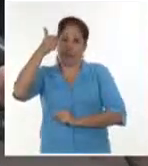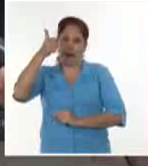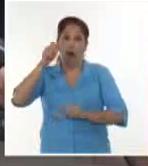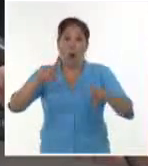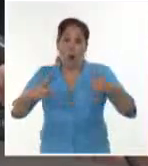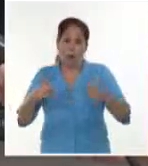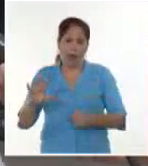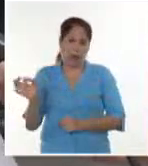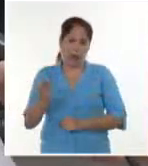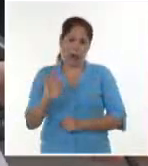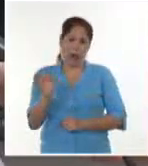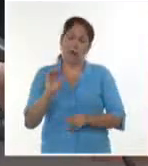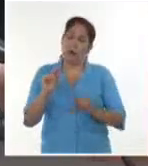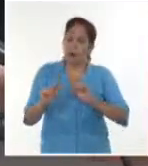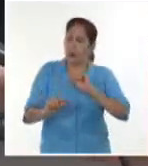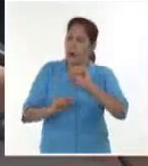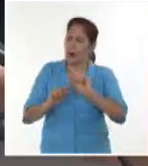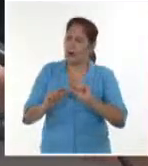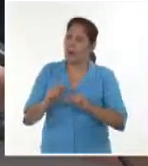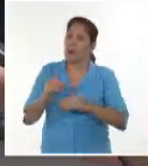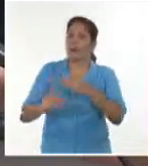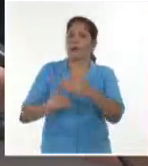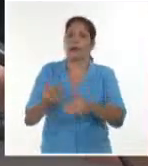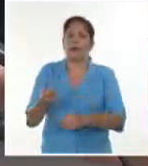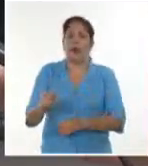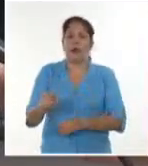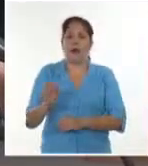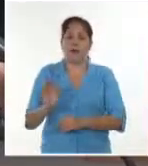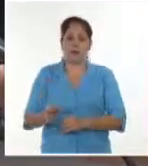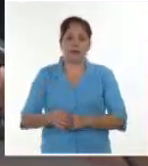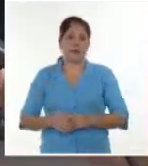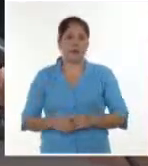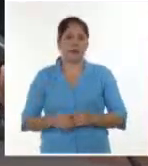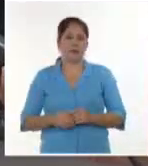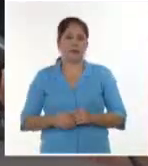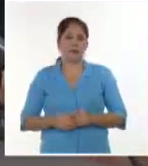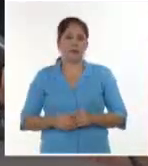pero ya debe estar ya en proceso de toma de carga. Y